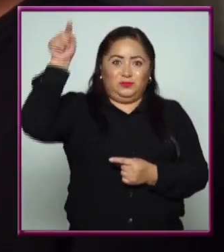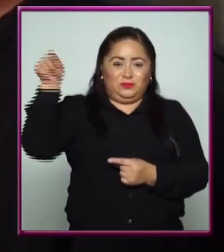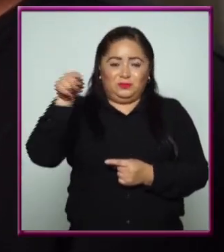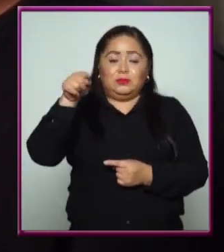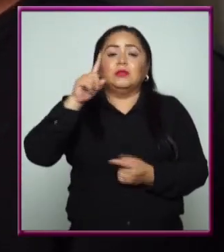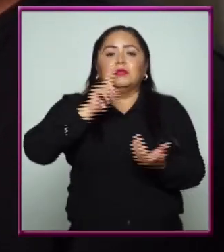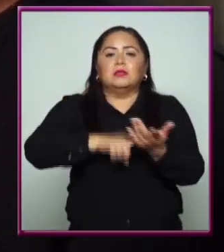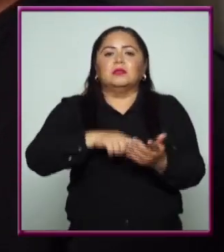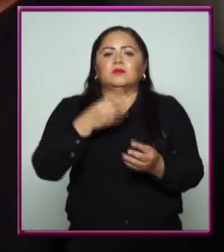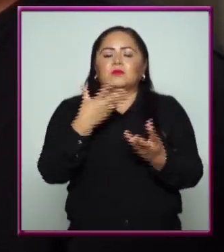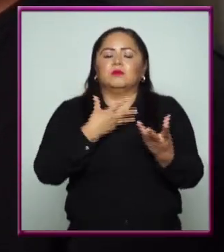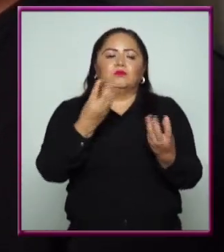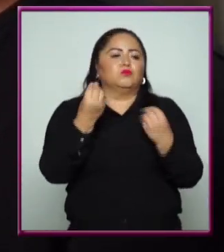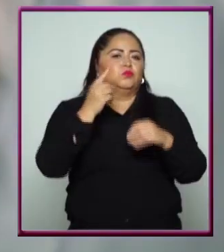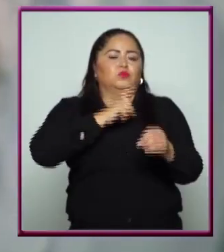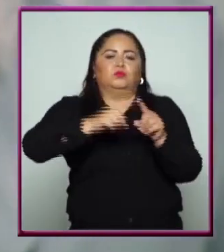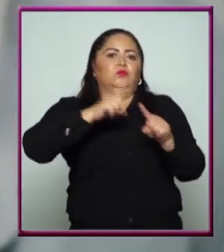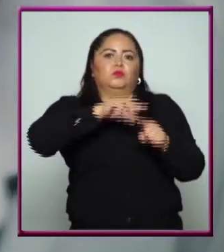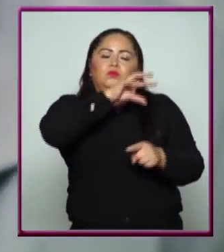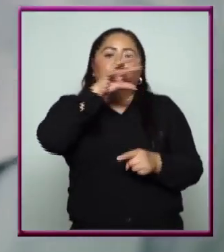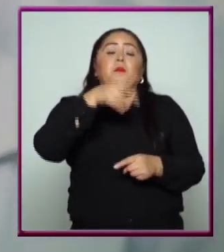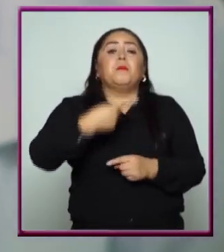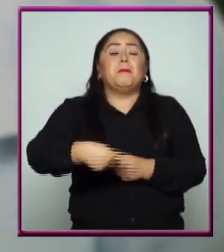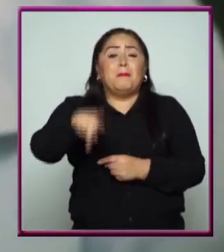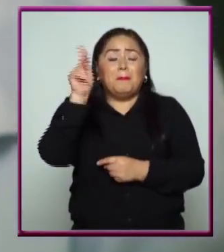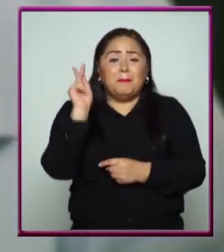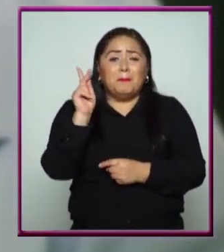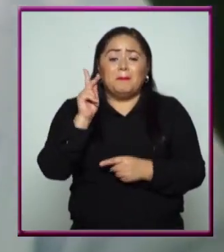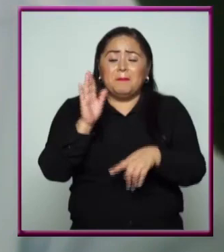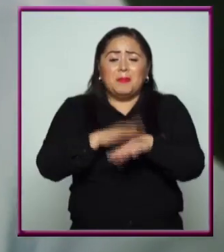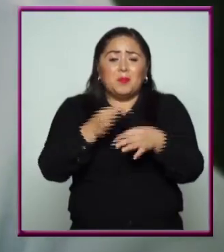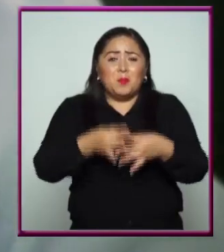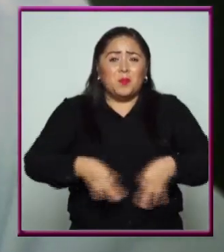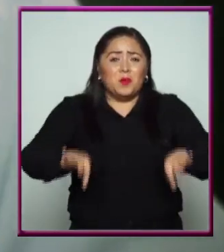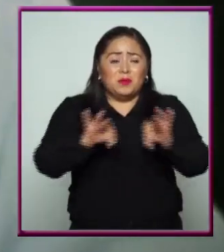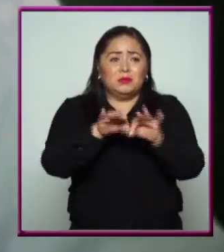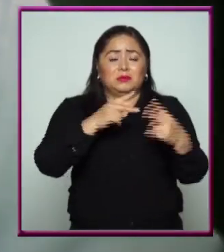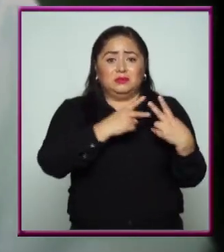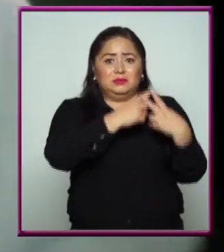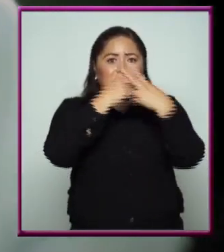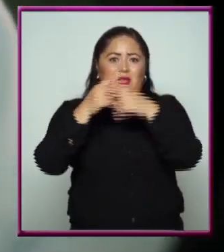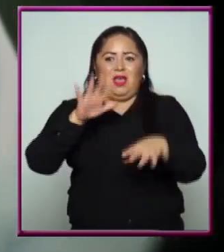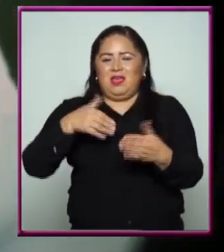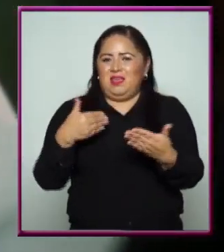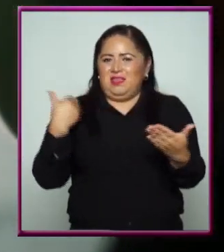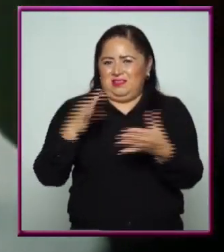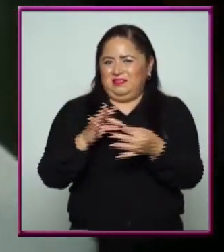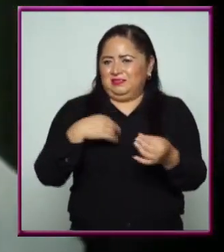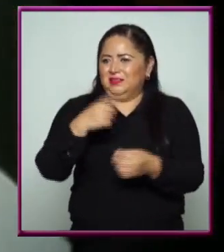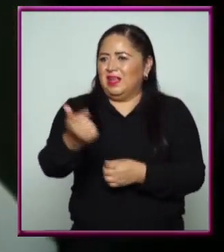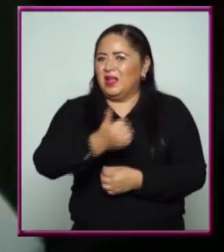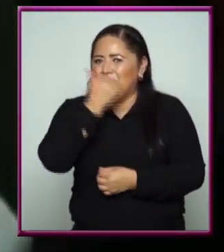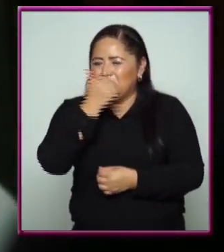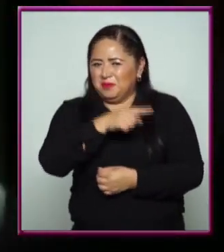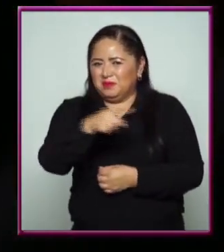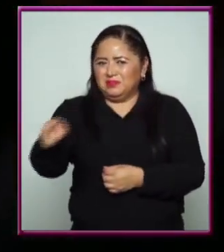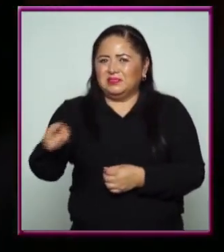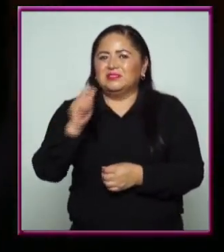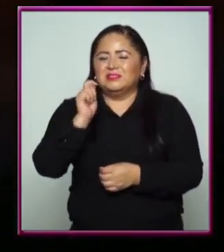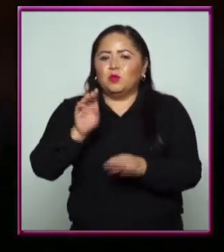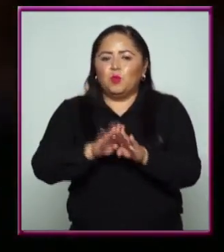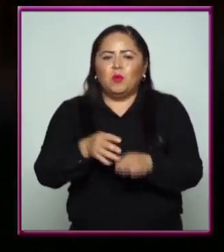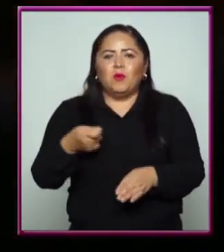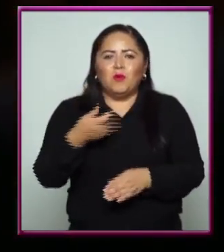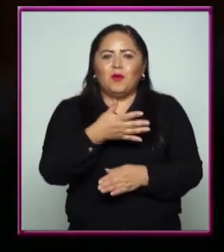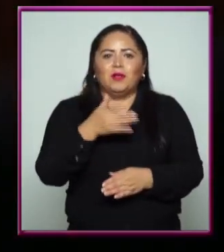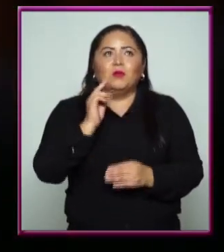una del montón, digamos. Pero lo importante de las estrellas, como yo les digo a mis alumnos, es que son las